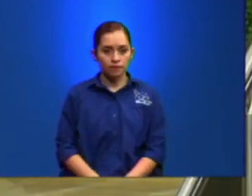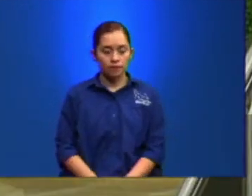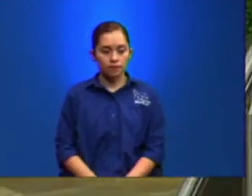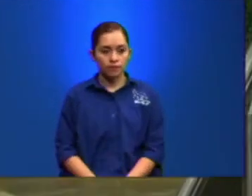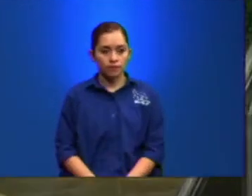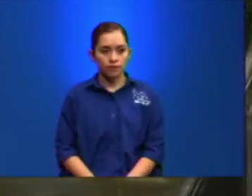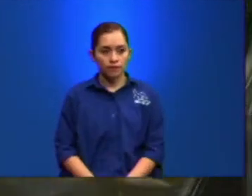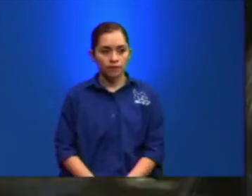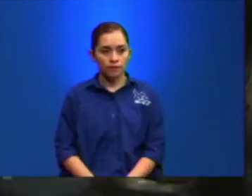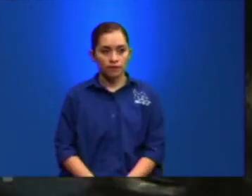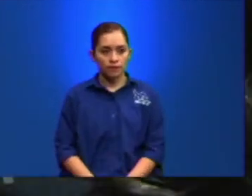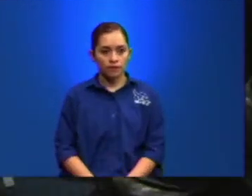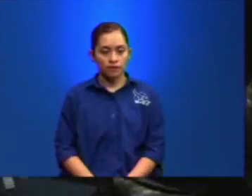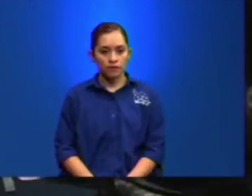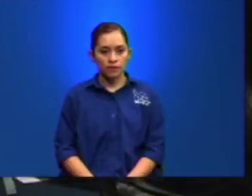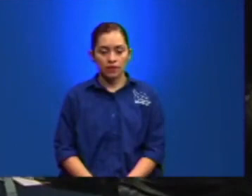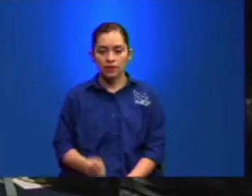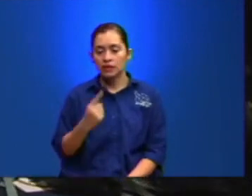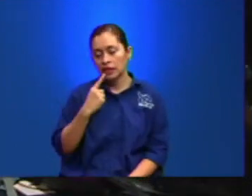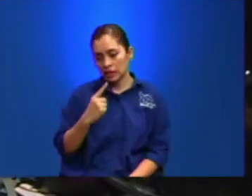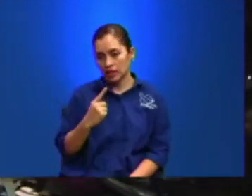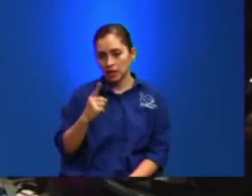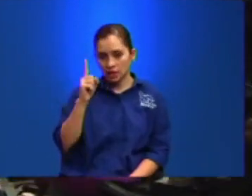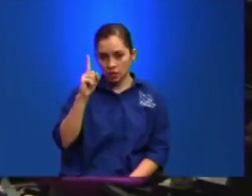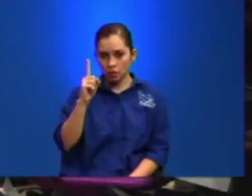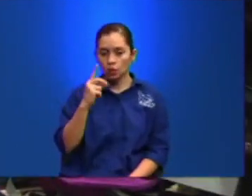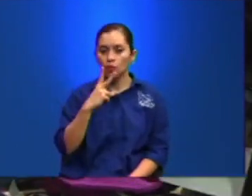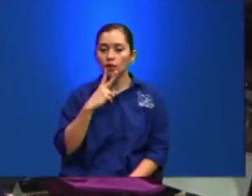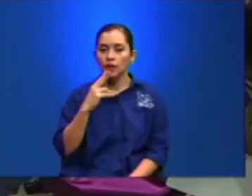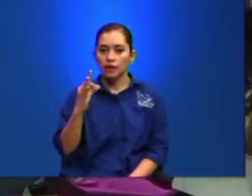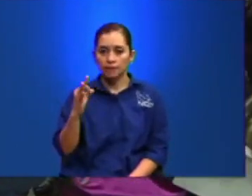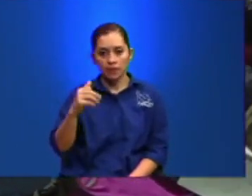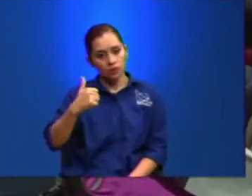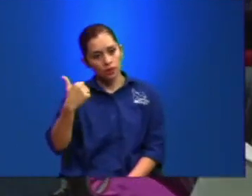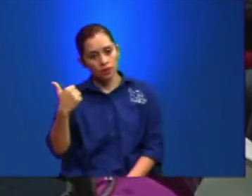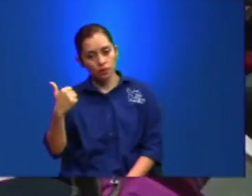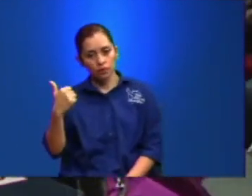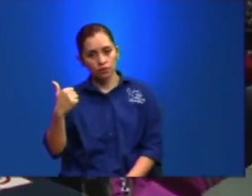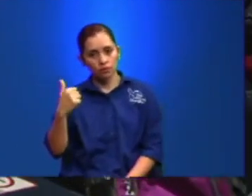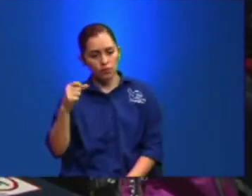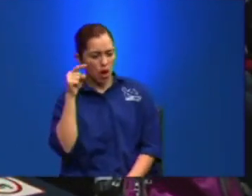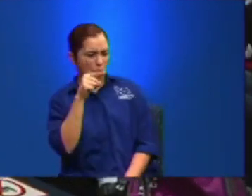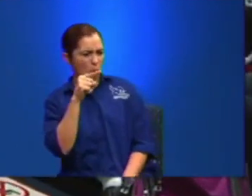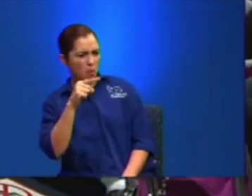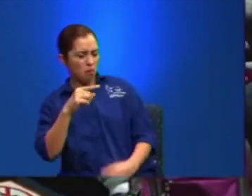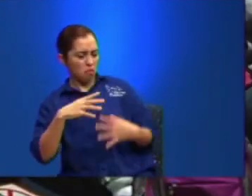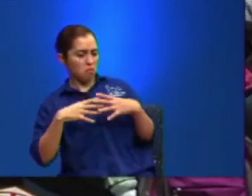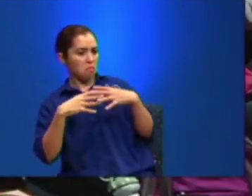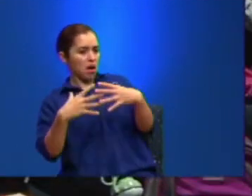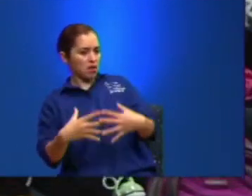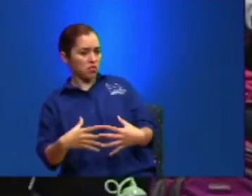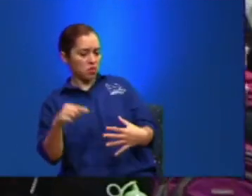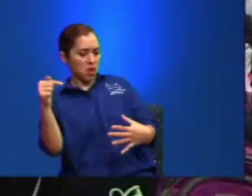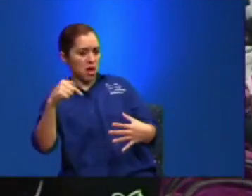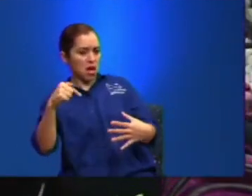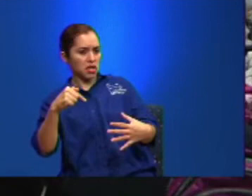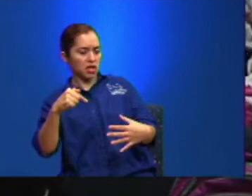como le dijo un hermano a otro que estaban alegando un día el hijo la expansión porque tener guardar la lengua